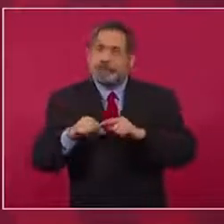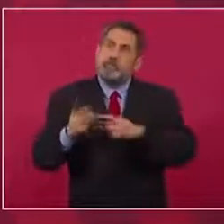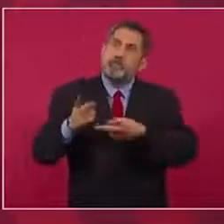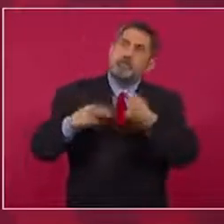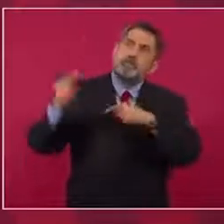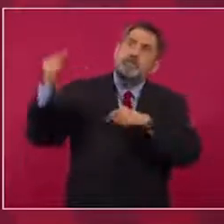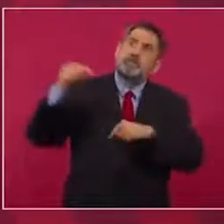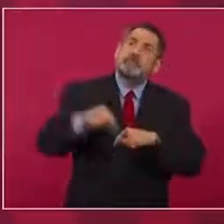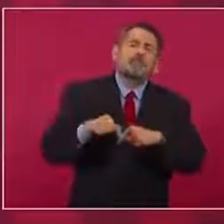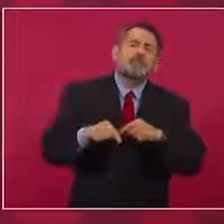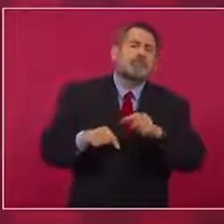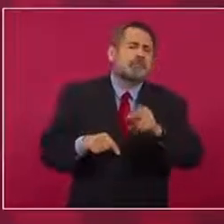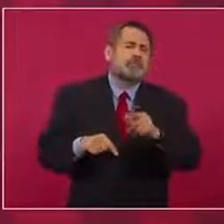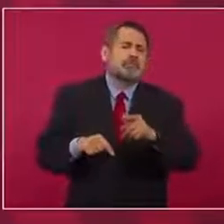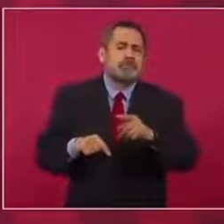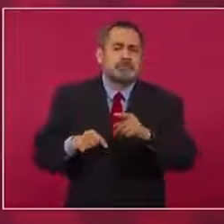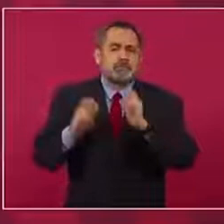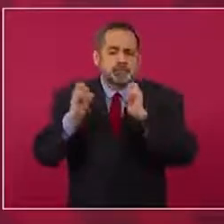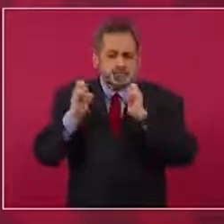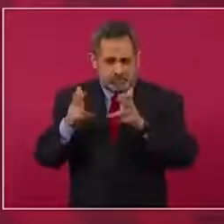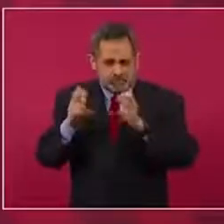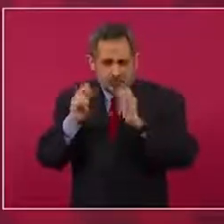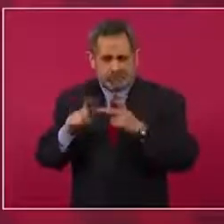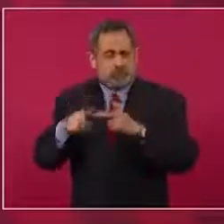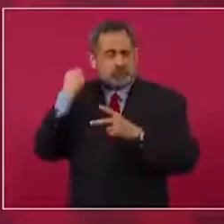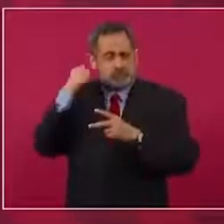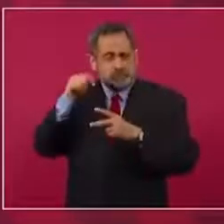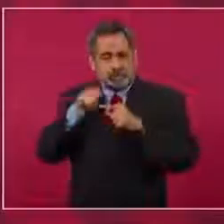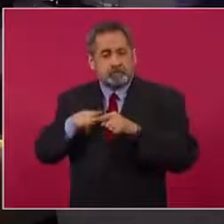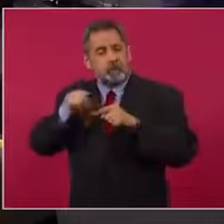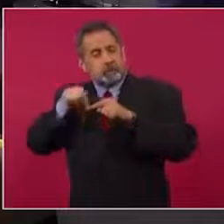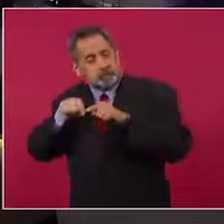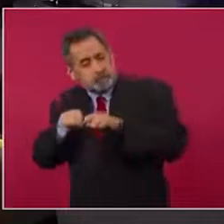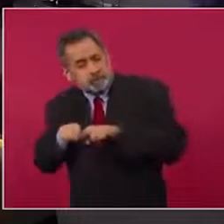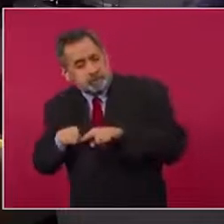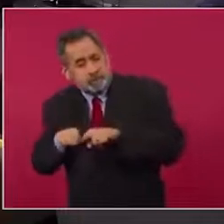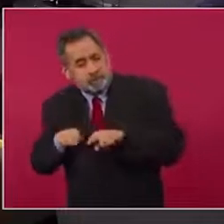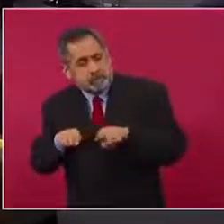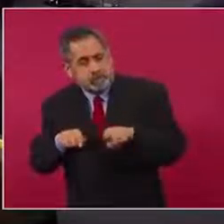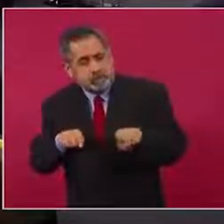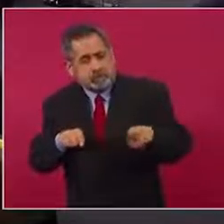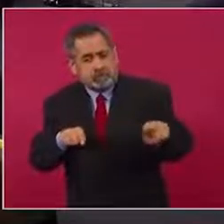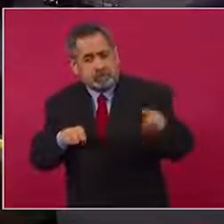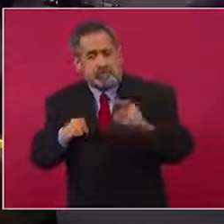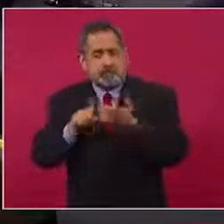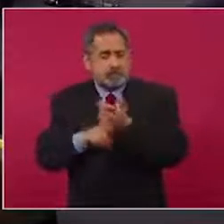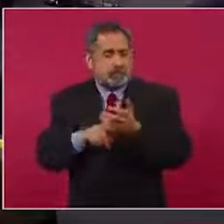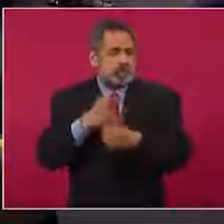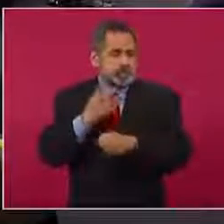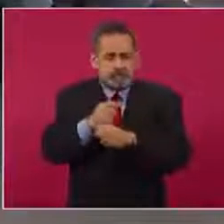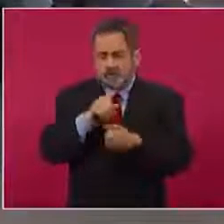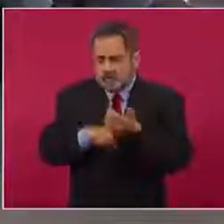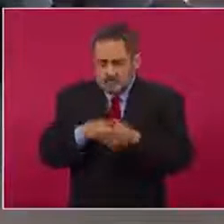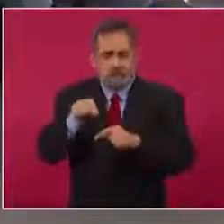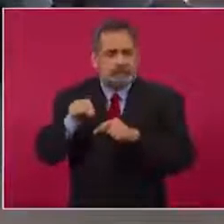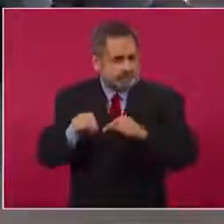desde Chiapas, desde Tabasco, desde Reforma, Chiapas,